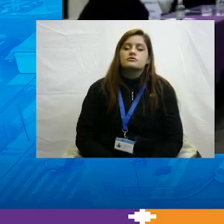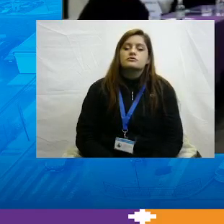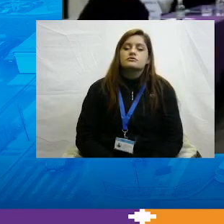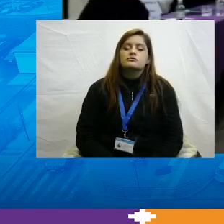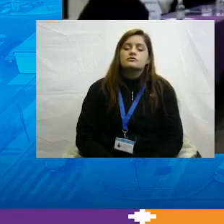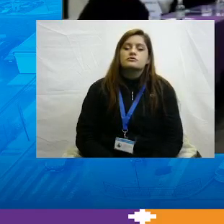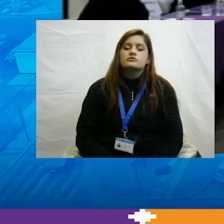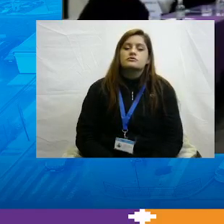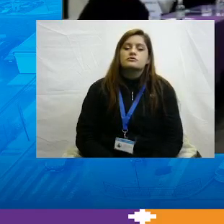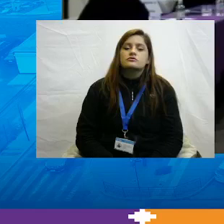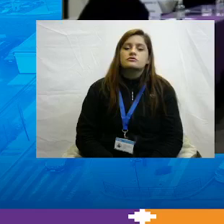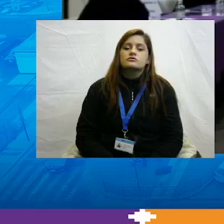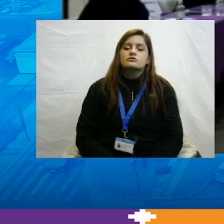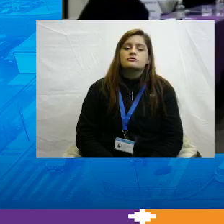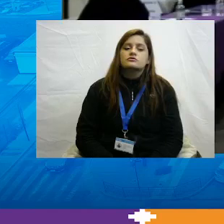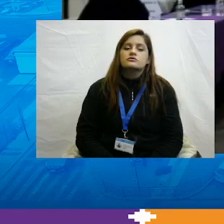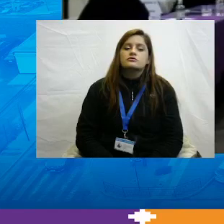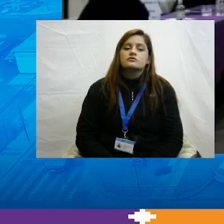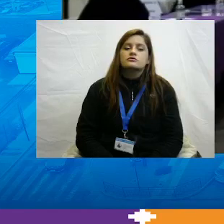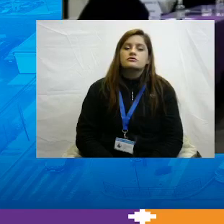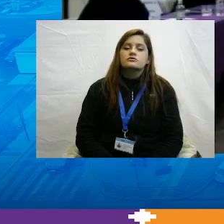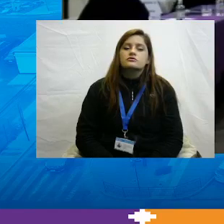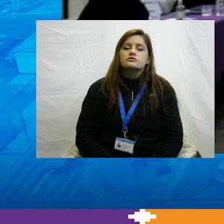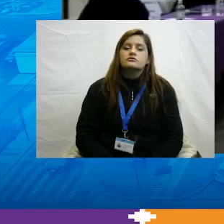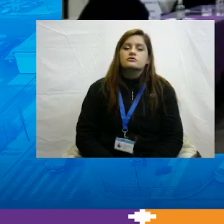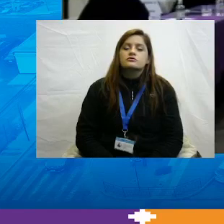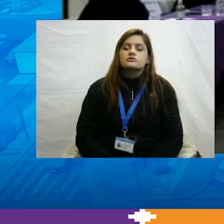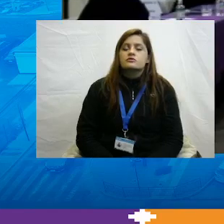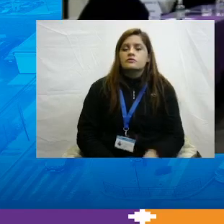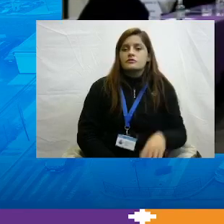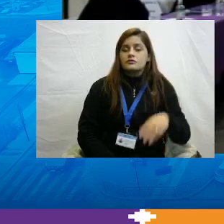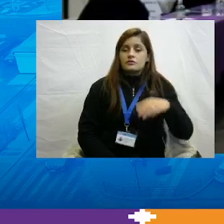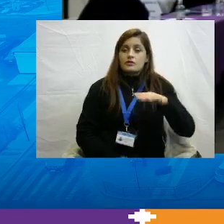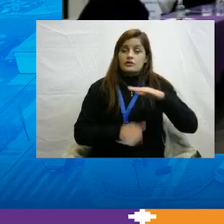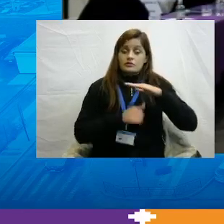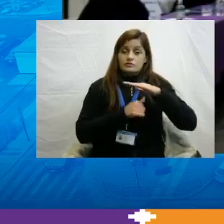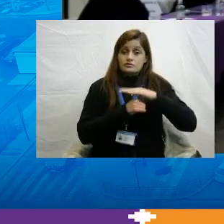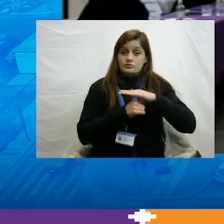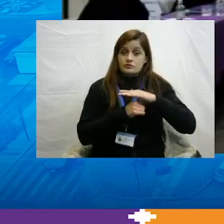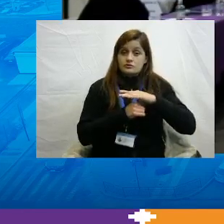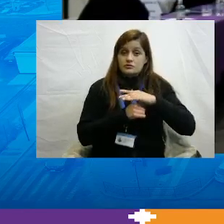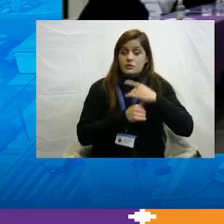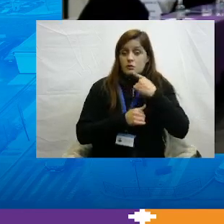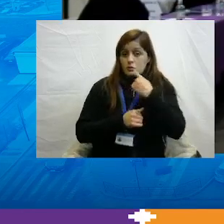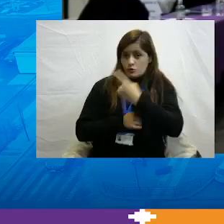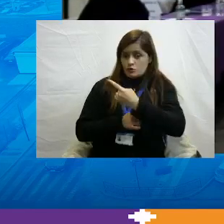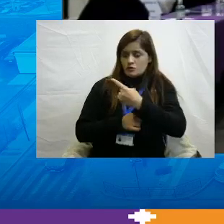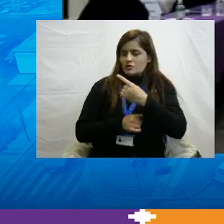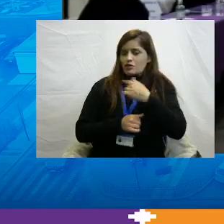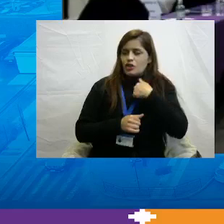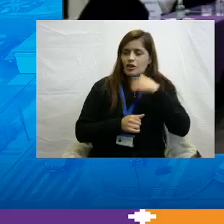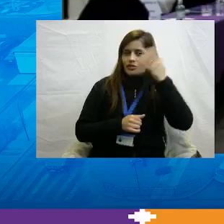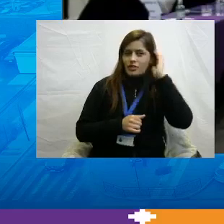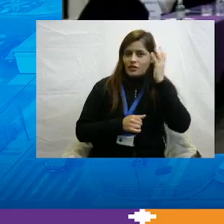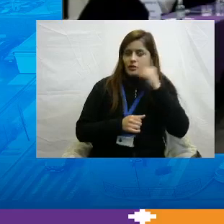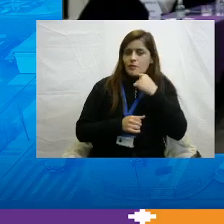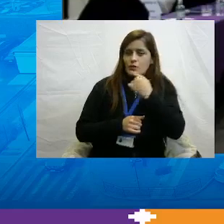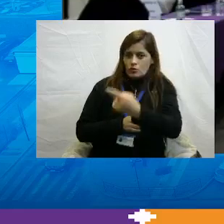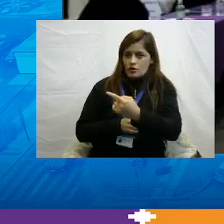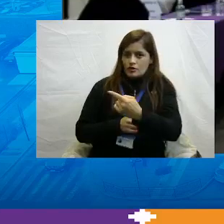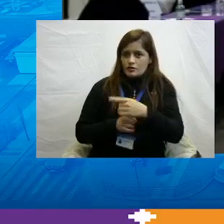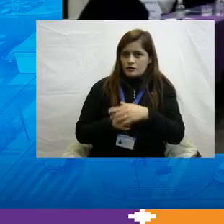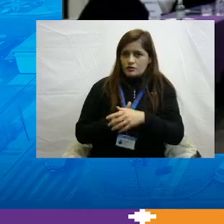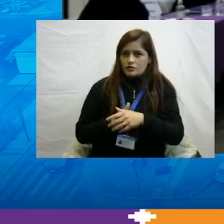Perdón, pero no fue exactamente lo que pregunté, porque me queda claro de que nosotros lo podemos aprobar ahora. La pregunta apunta